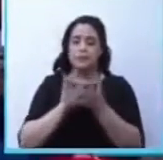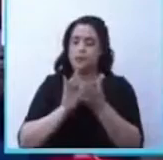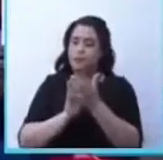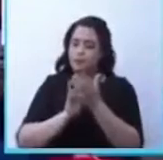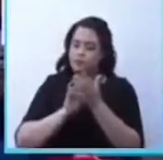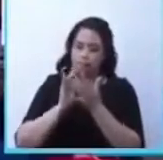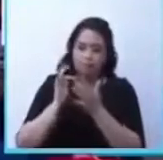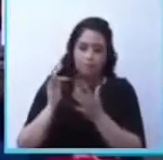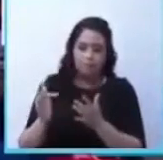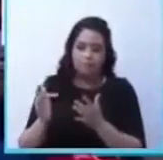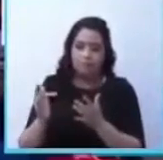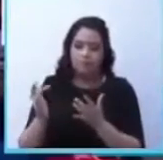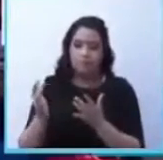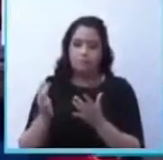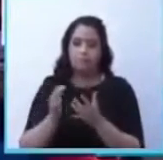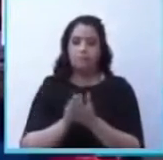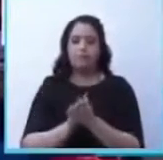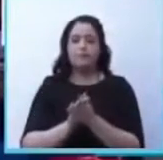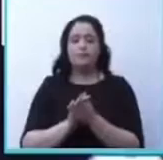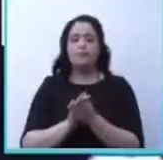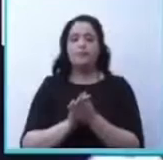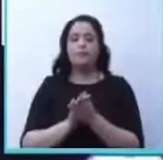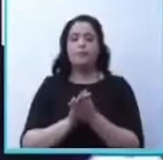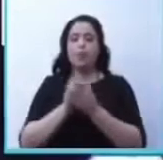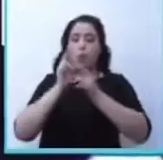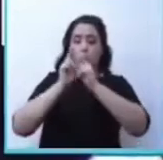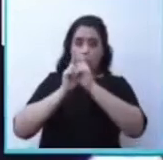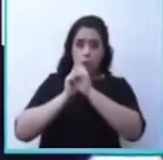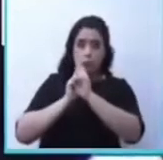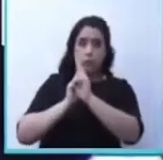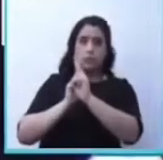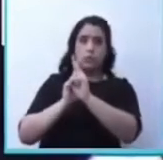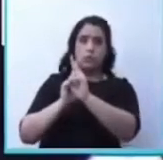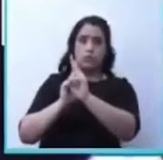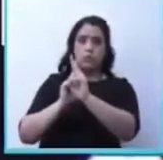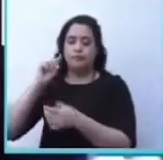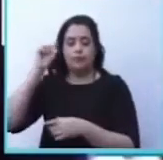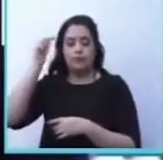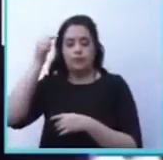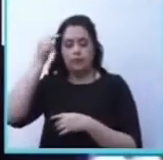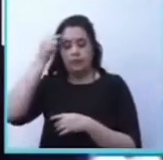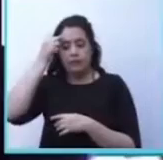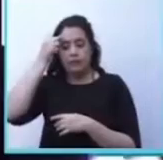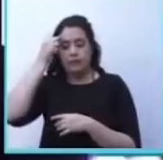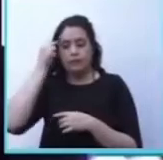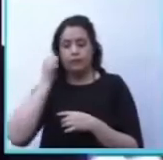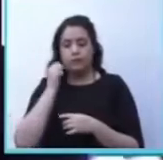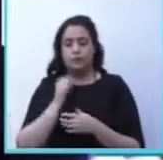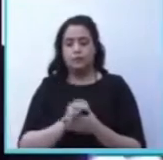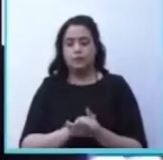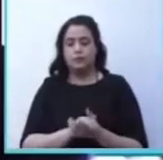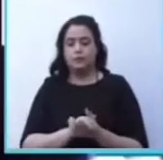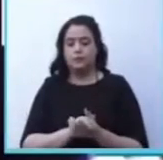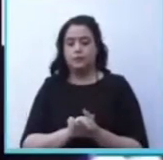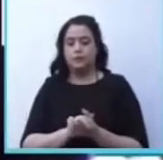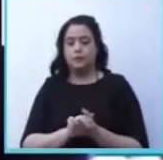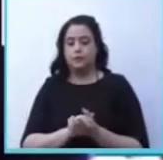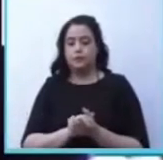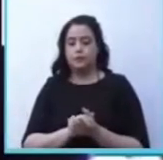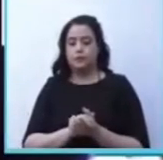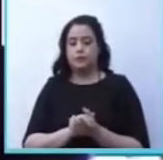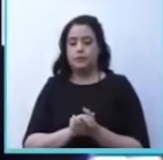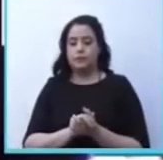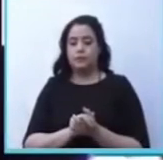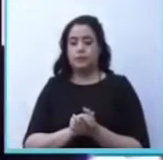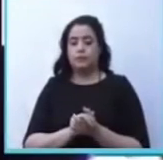Gracias por este honor y confianza. El Estado